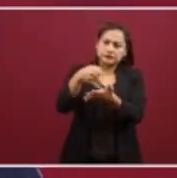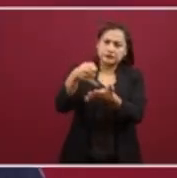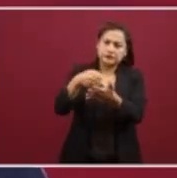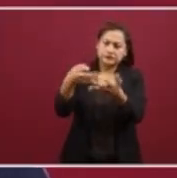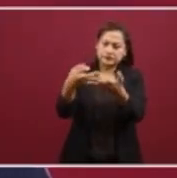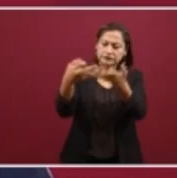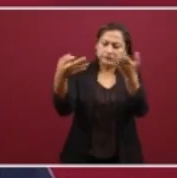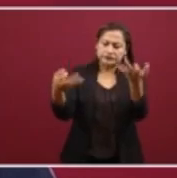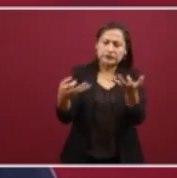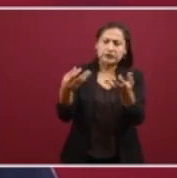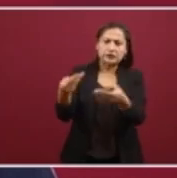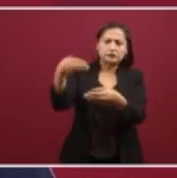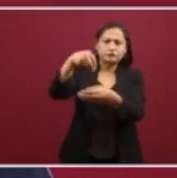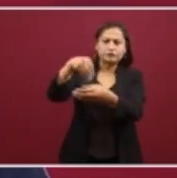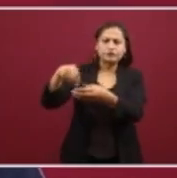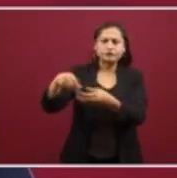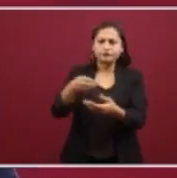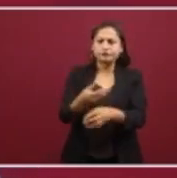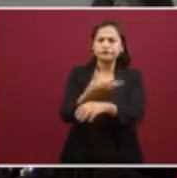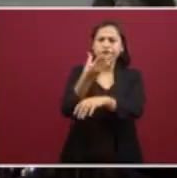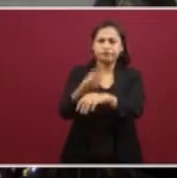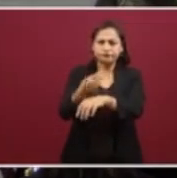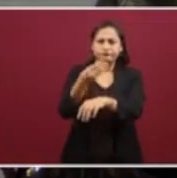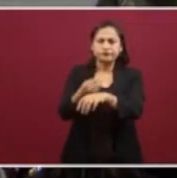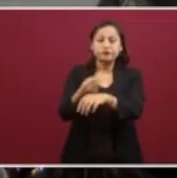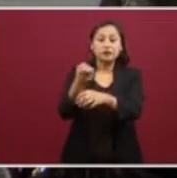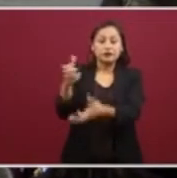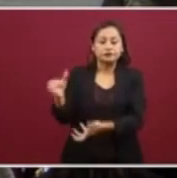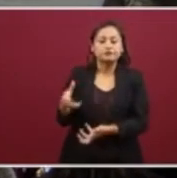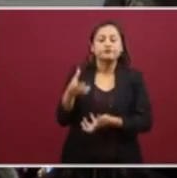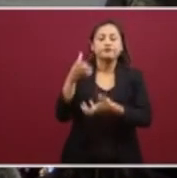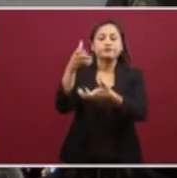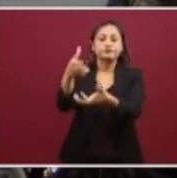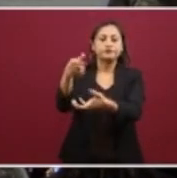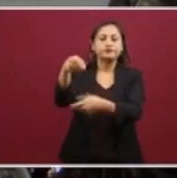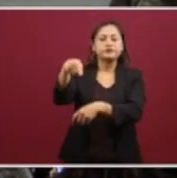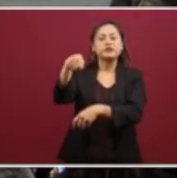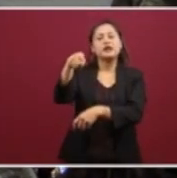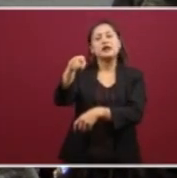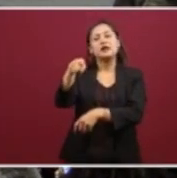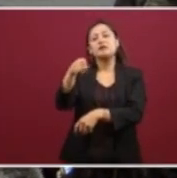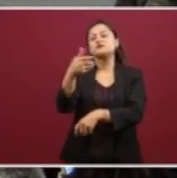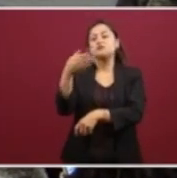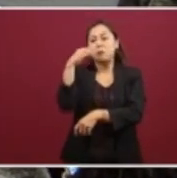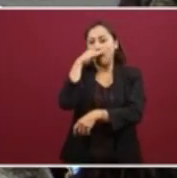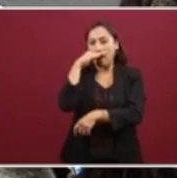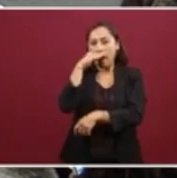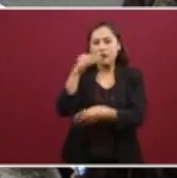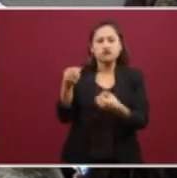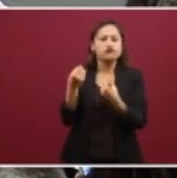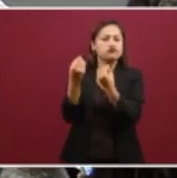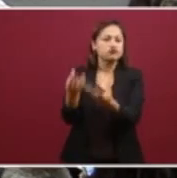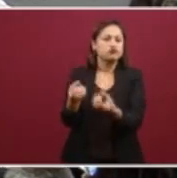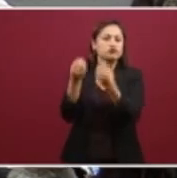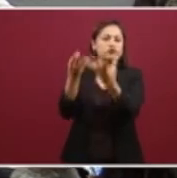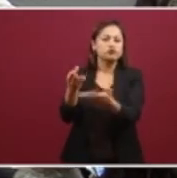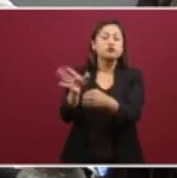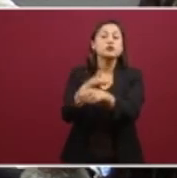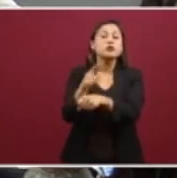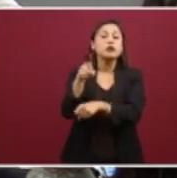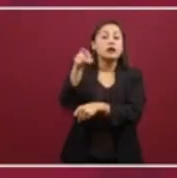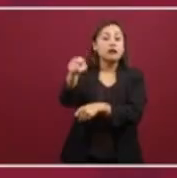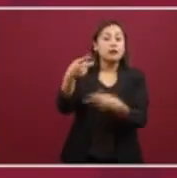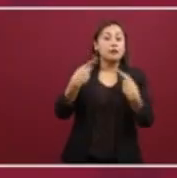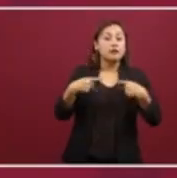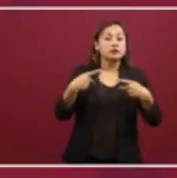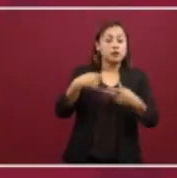gratuita, porque la mayoría de la gente siembra para comer.